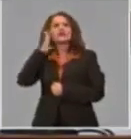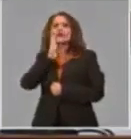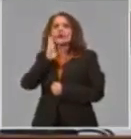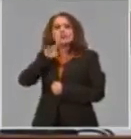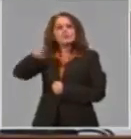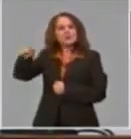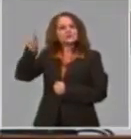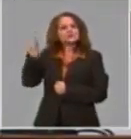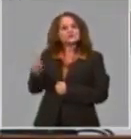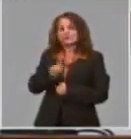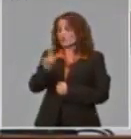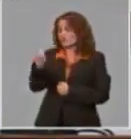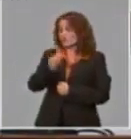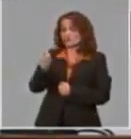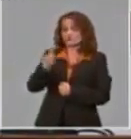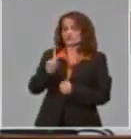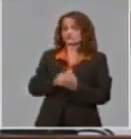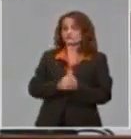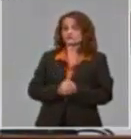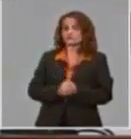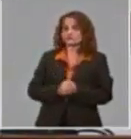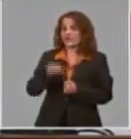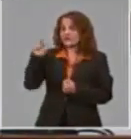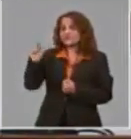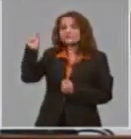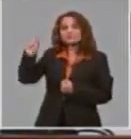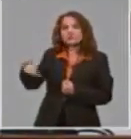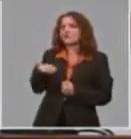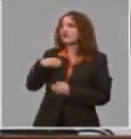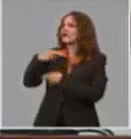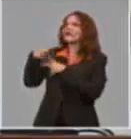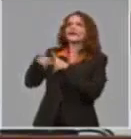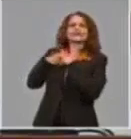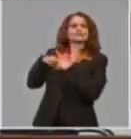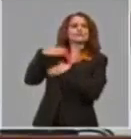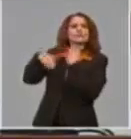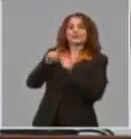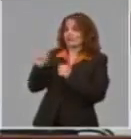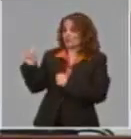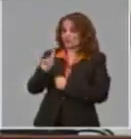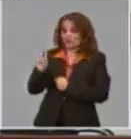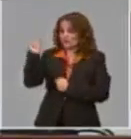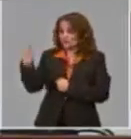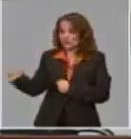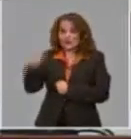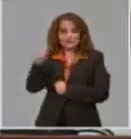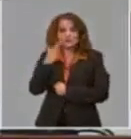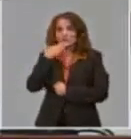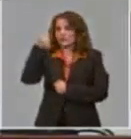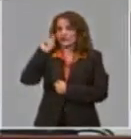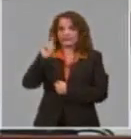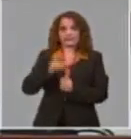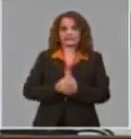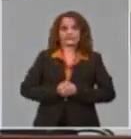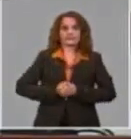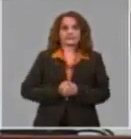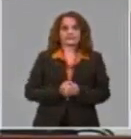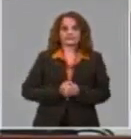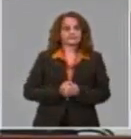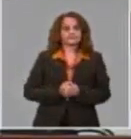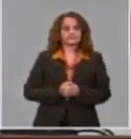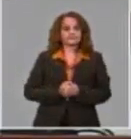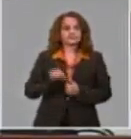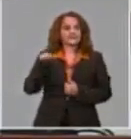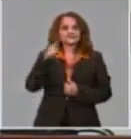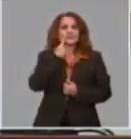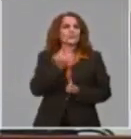mejores o para que nos resuelvan los problemas cuando no podemos acudir a las tiendas. No, para nada eso. Esa no es la